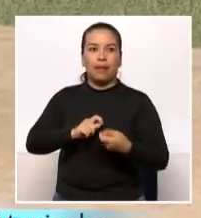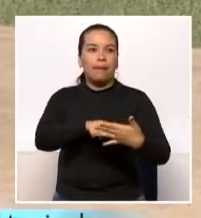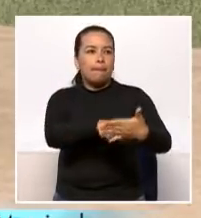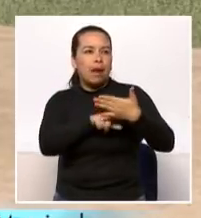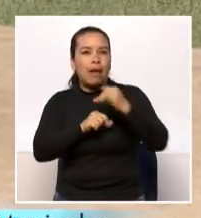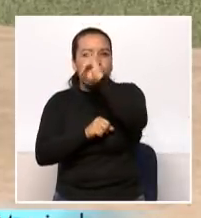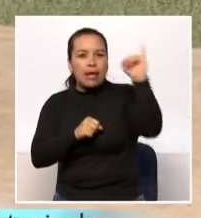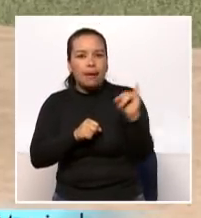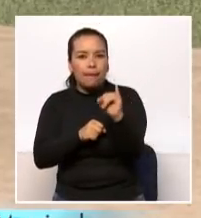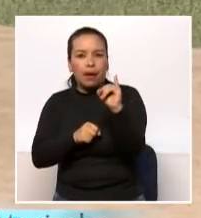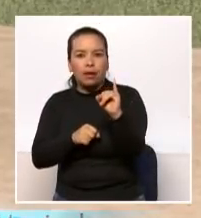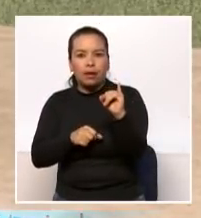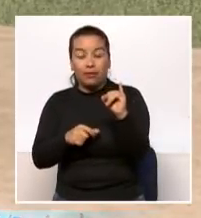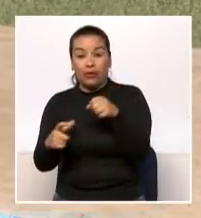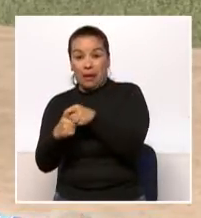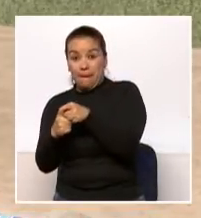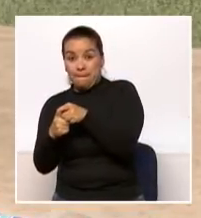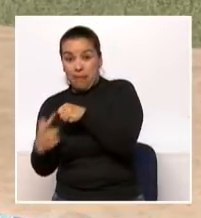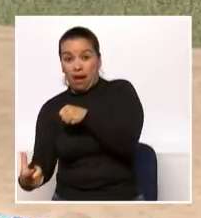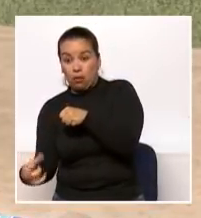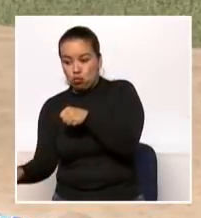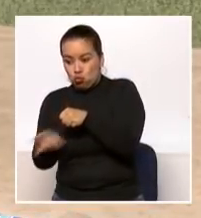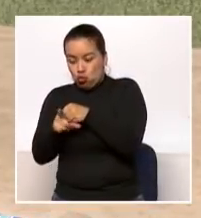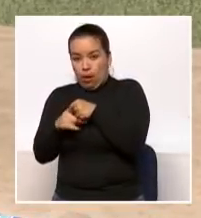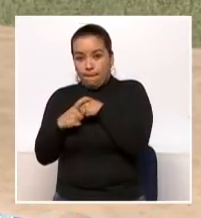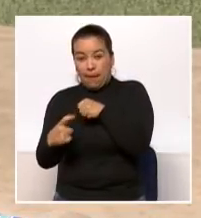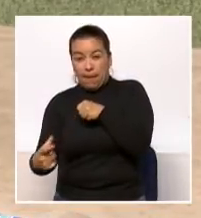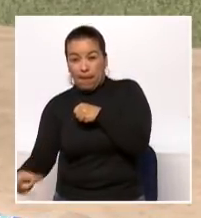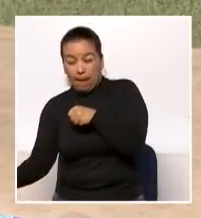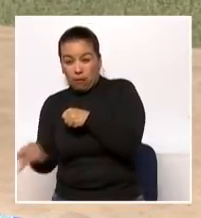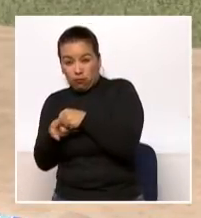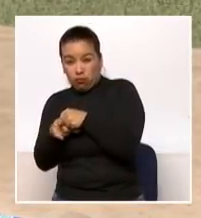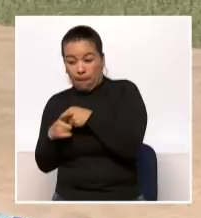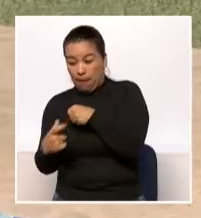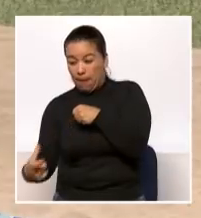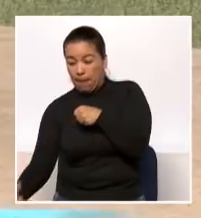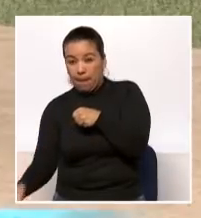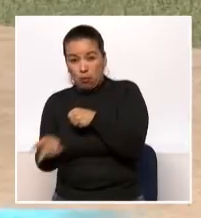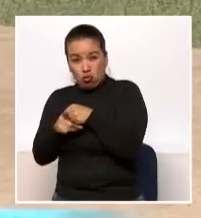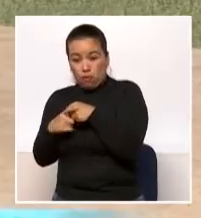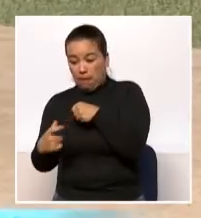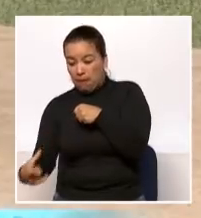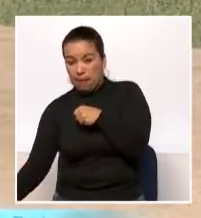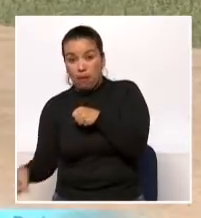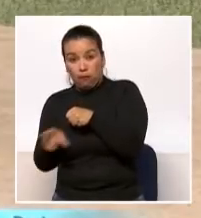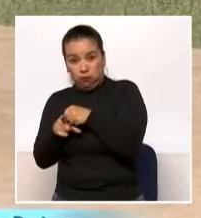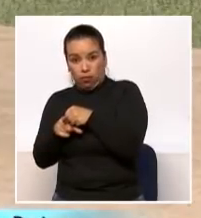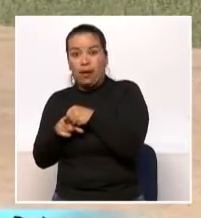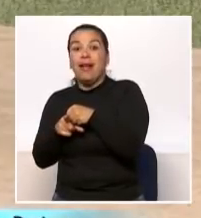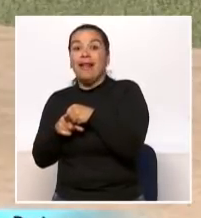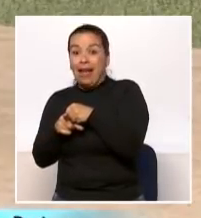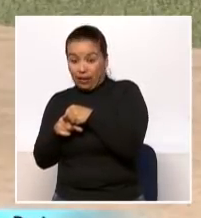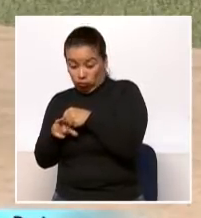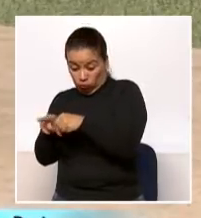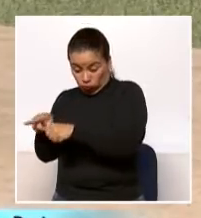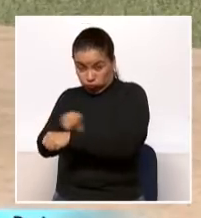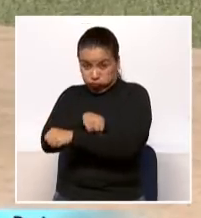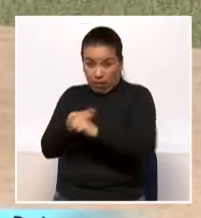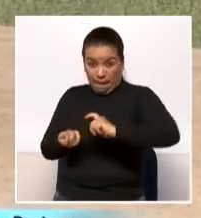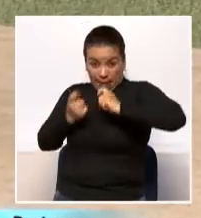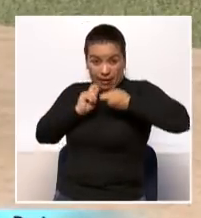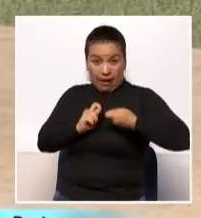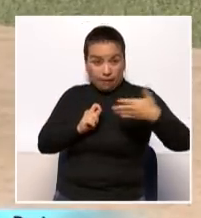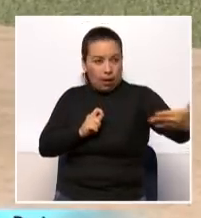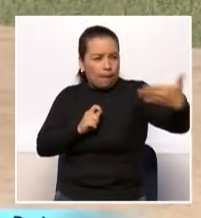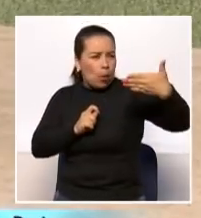imagen. Entonces obviamente lo que es, emite ondas y recibe, emite ondas y recibe. En la medida que el material cambia su